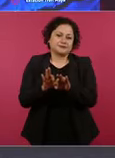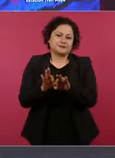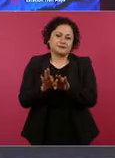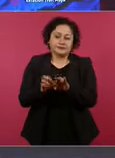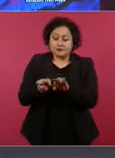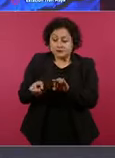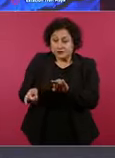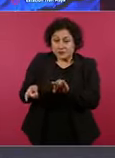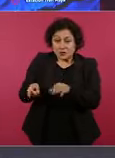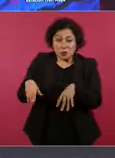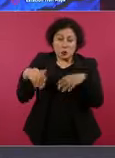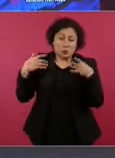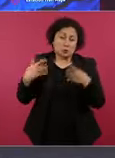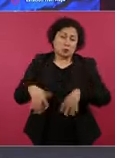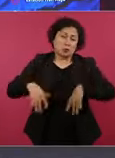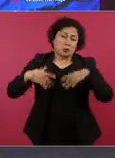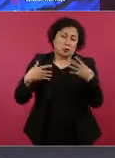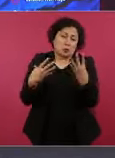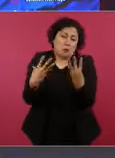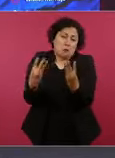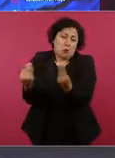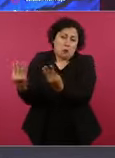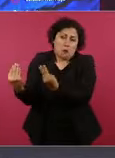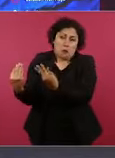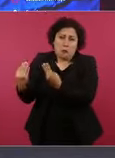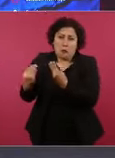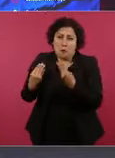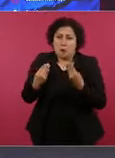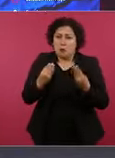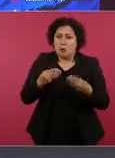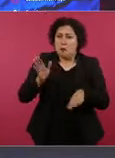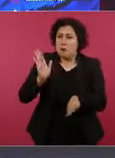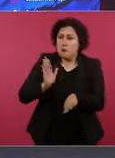vestigios arqueológicos en el mundo,